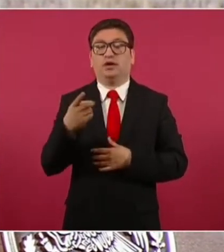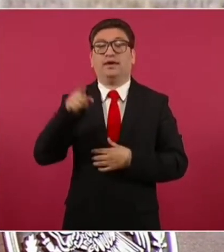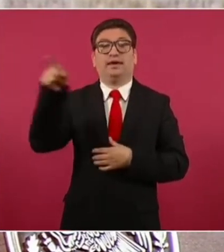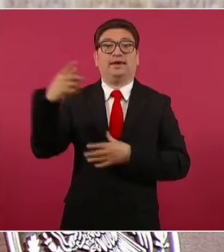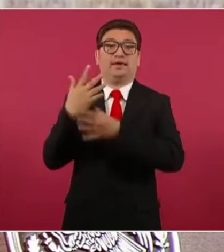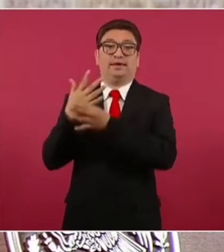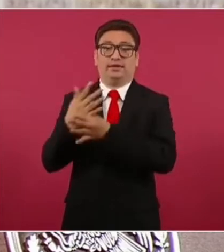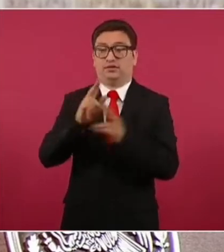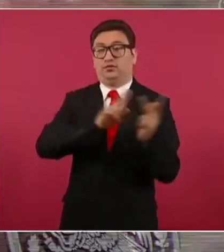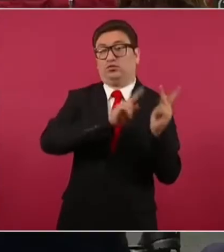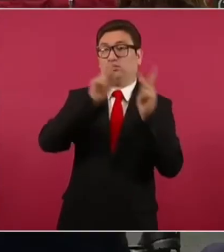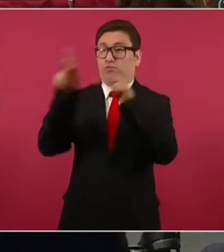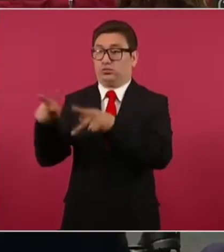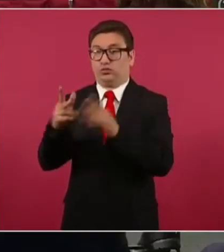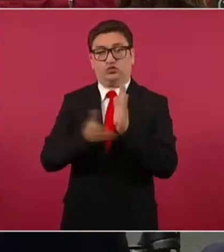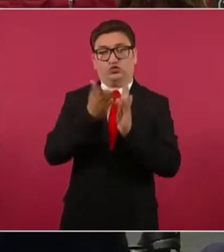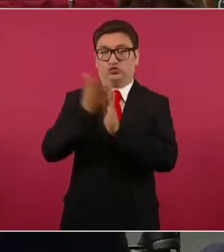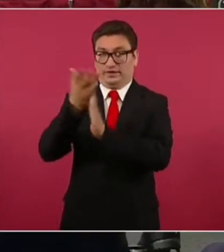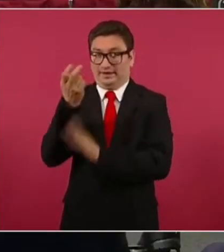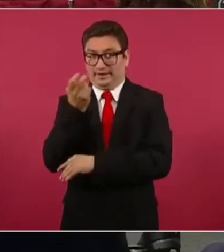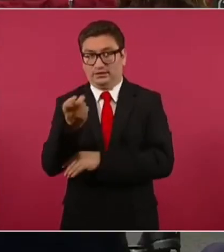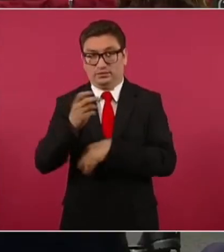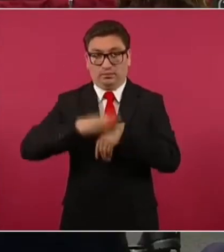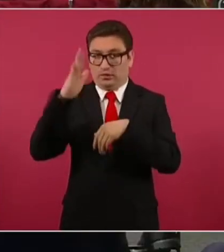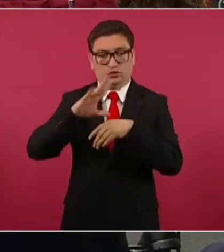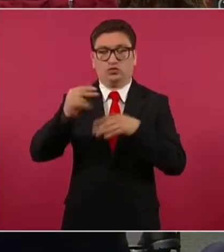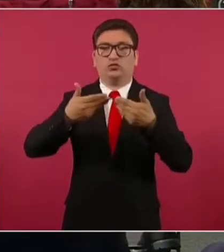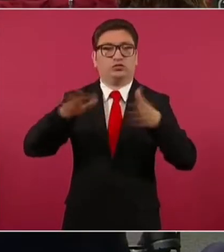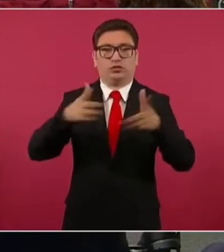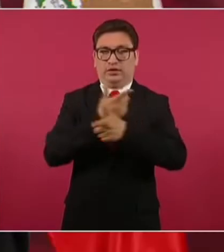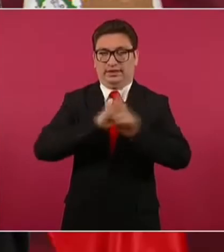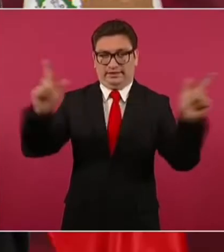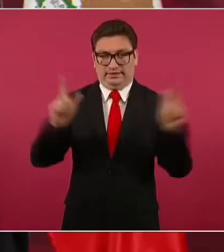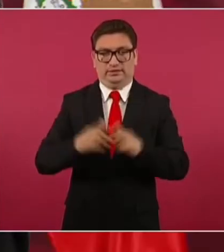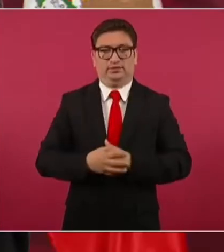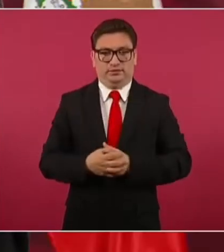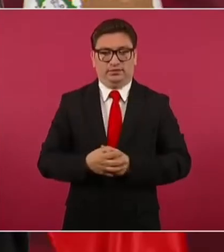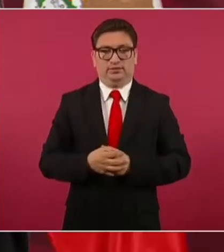merecía eso y más, y que no fuese de paga.